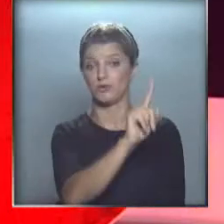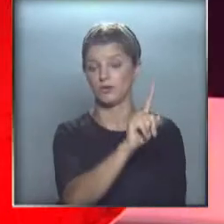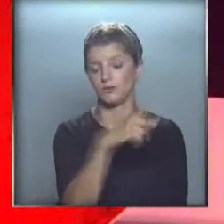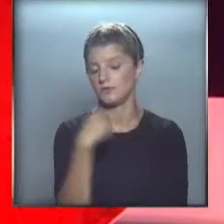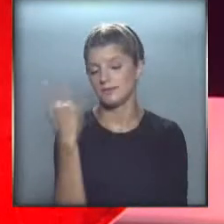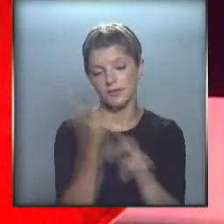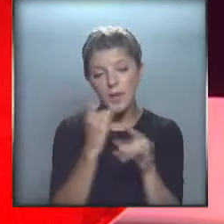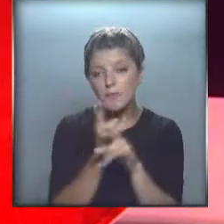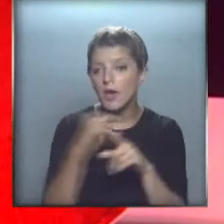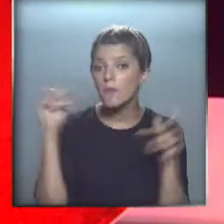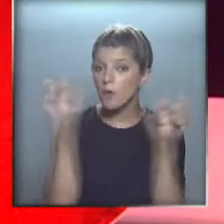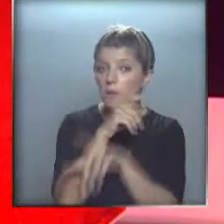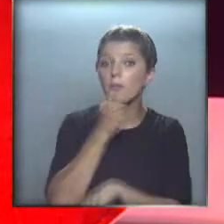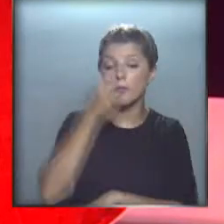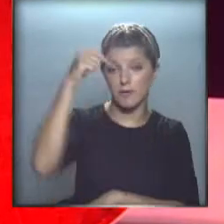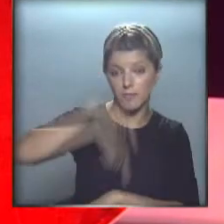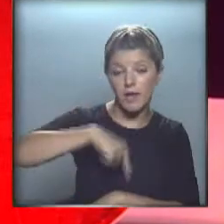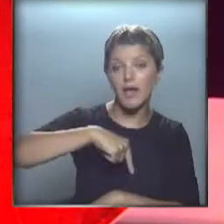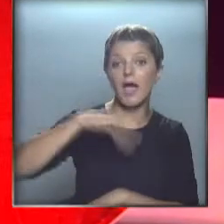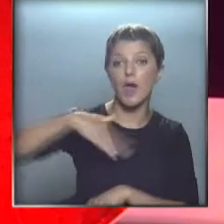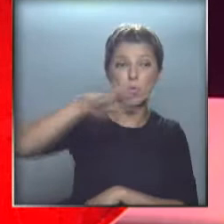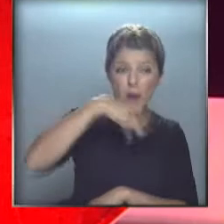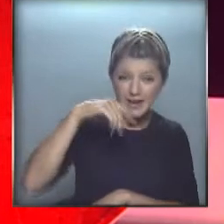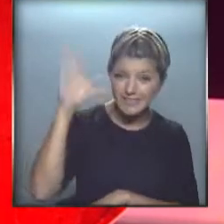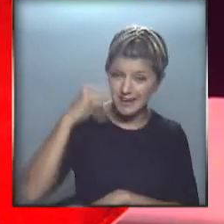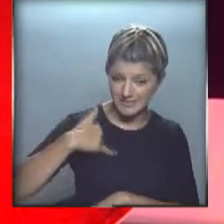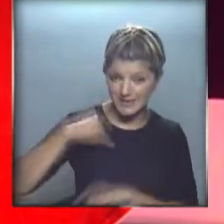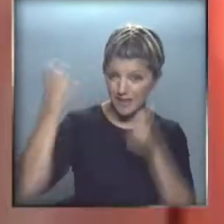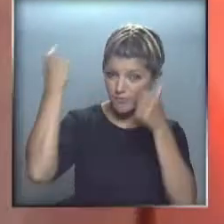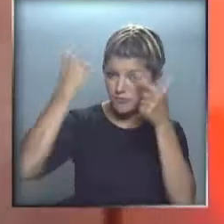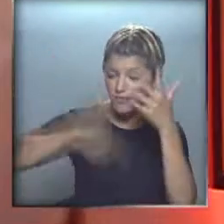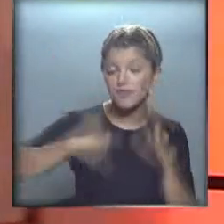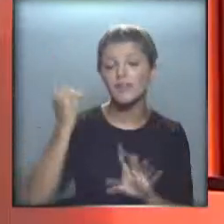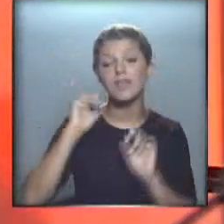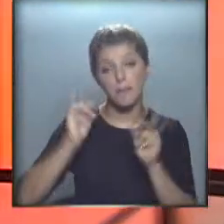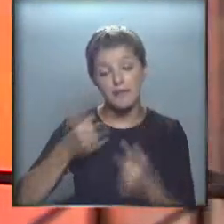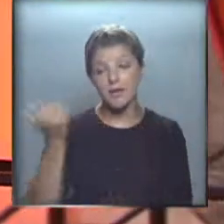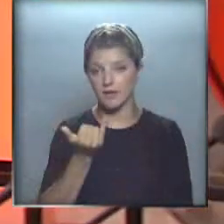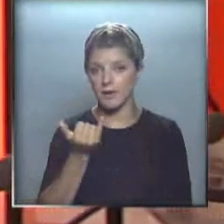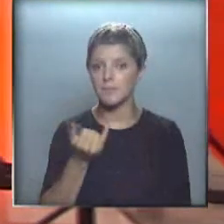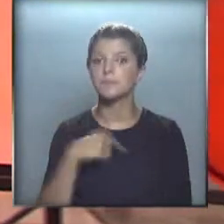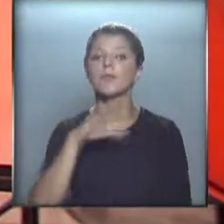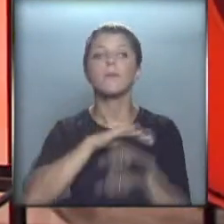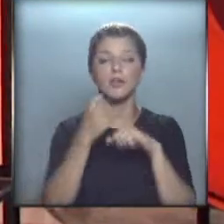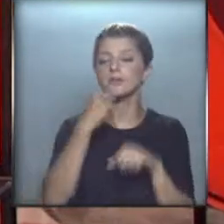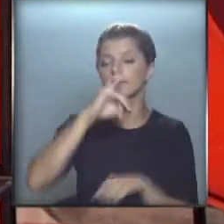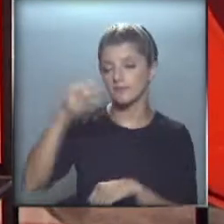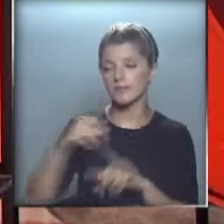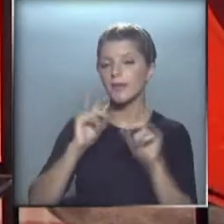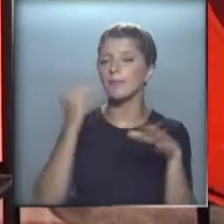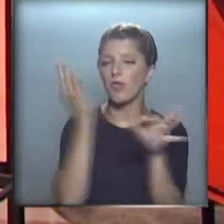pero también acá Carmen de Patagones, Olavarría, Rafael Calzada. Bueno, el día a día también de muchos chicos en muchos colegios